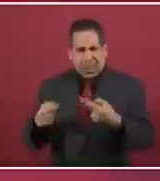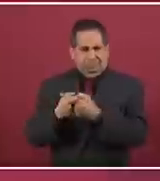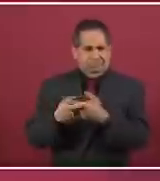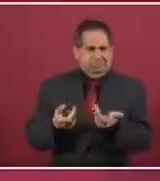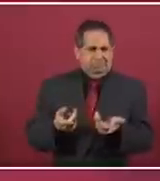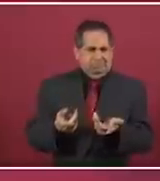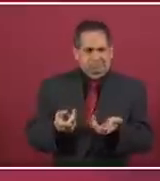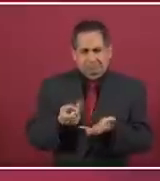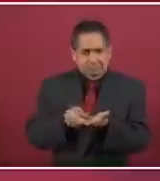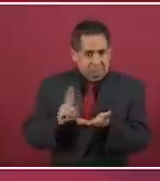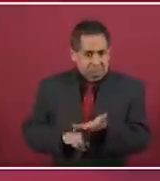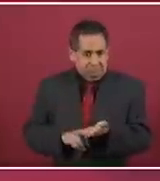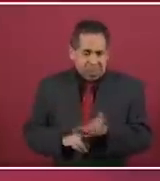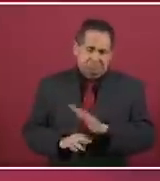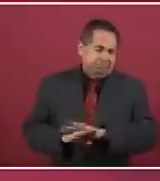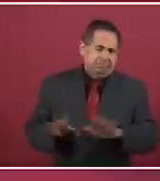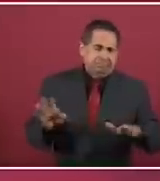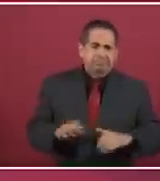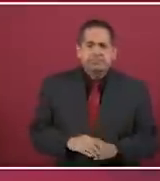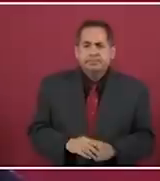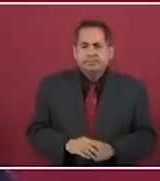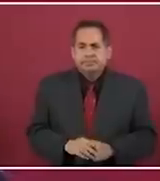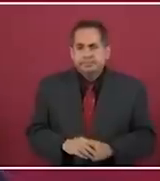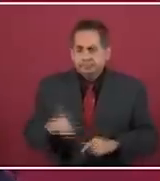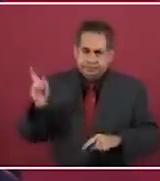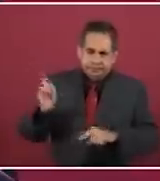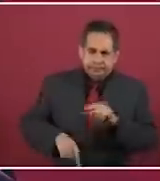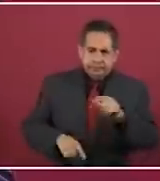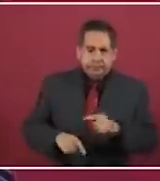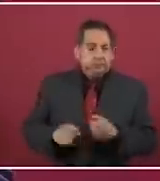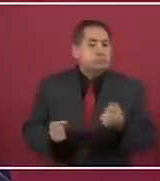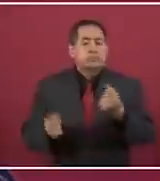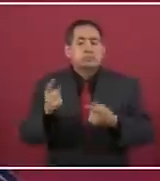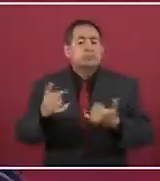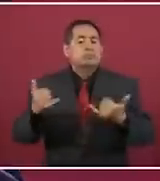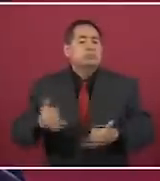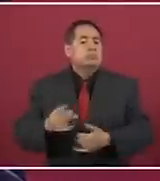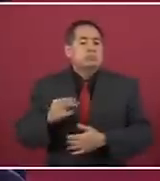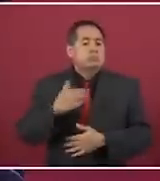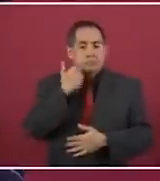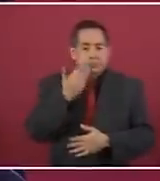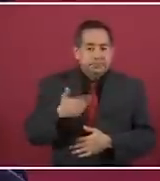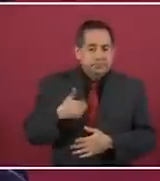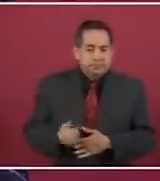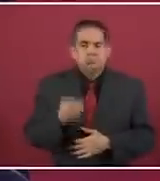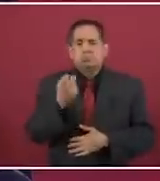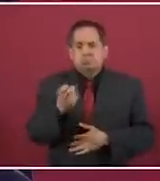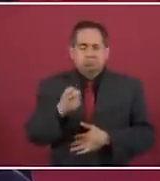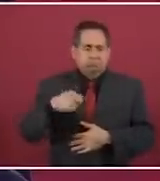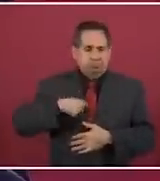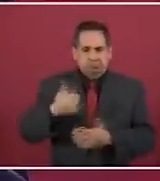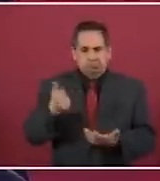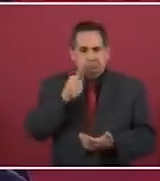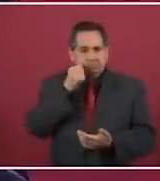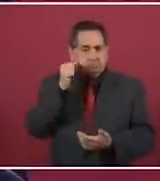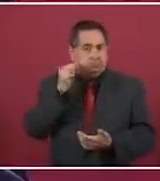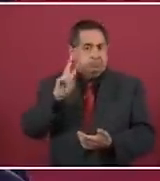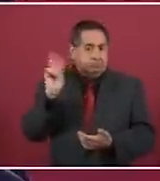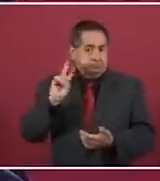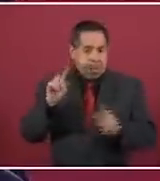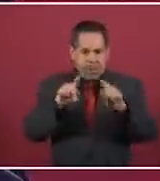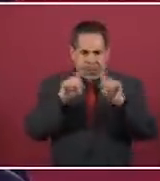algunos no entendieron. Por eso el memorándum del